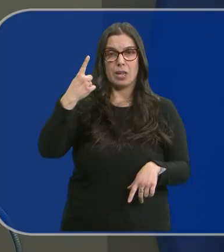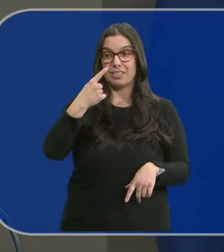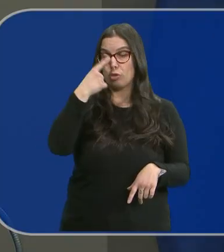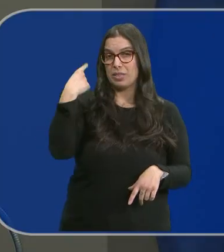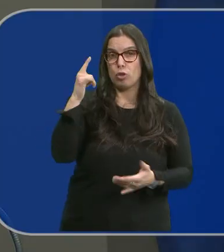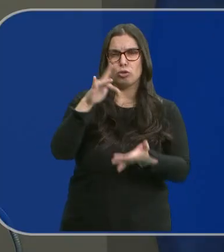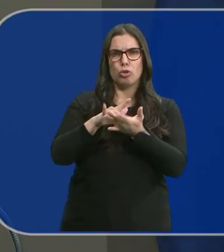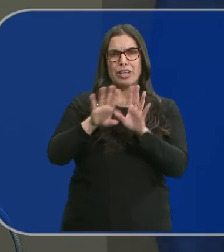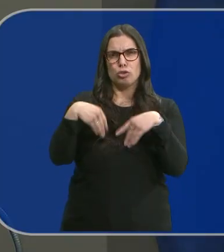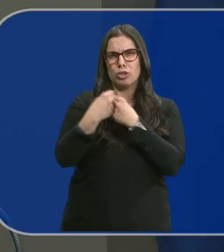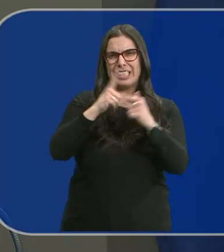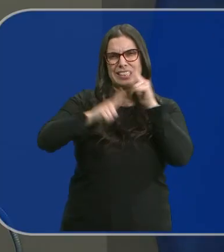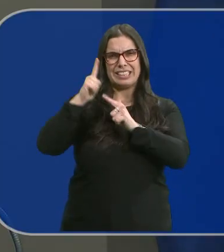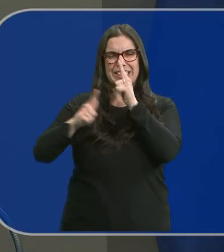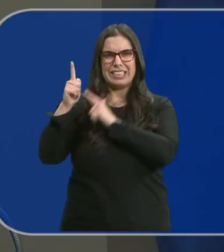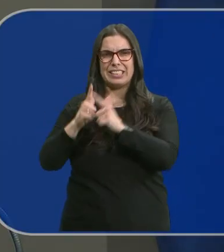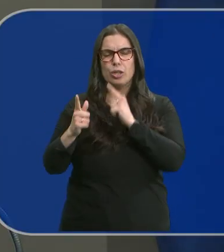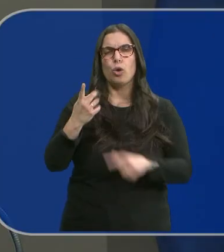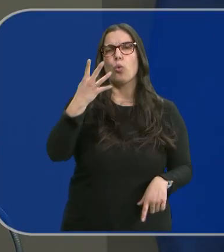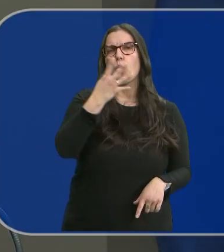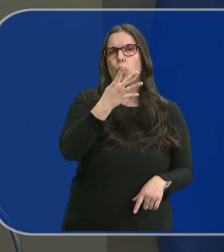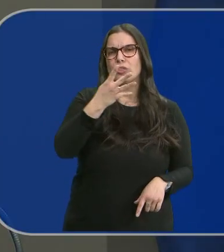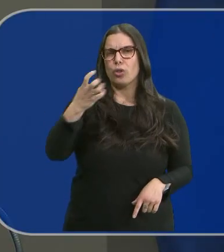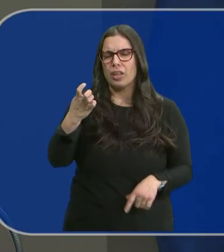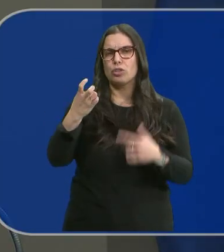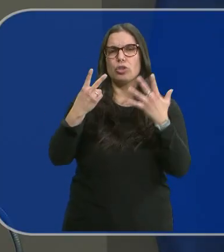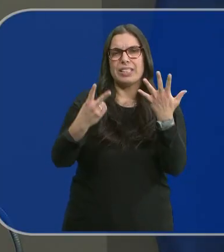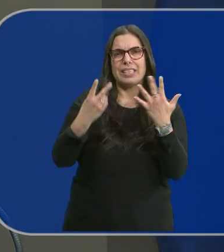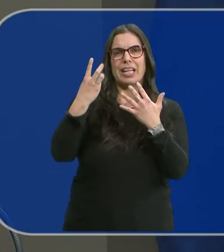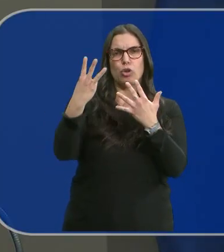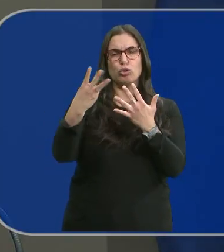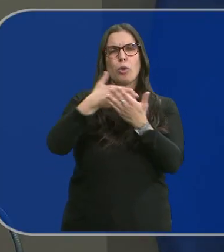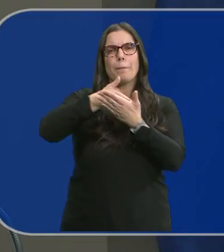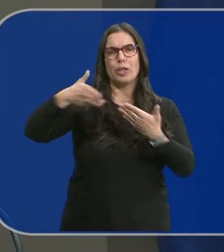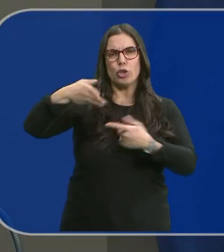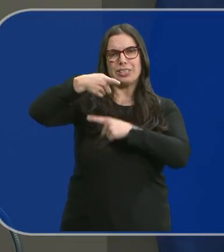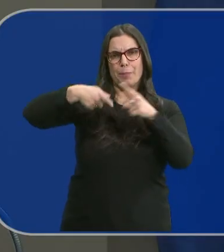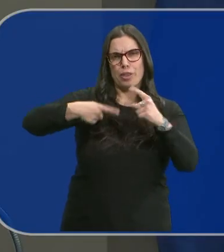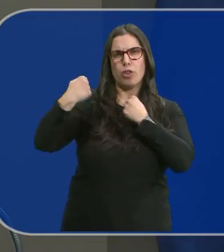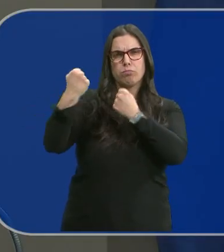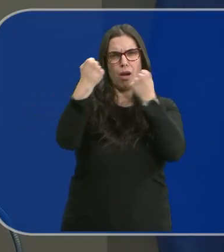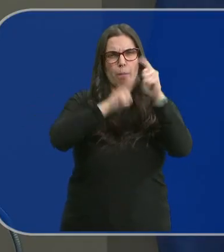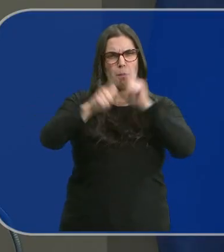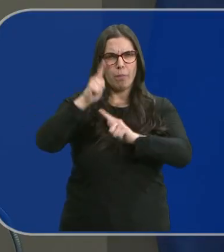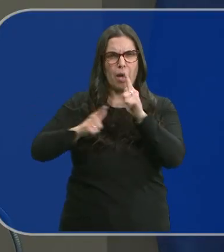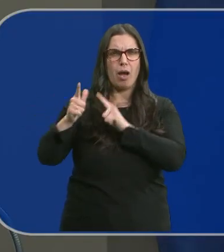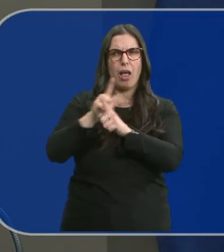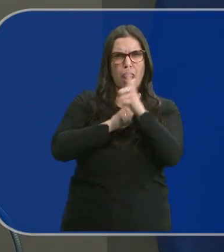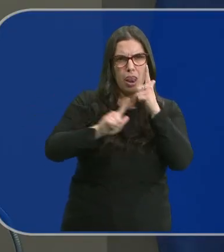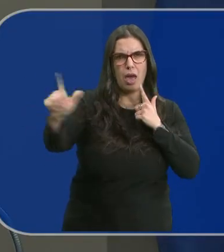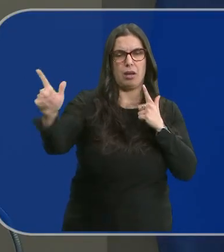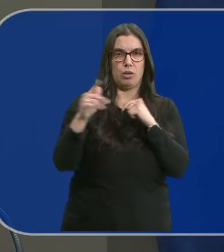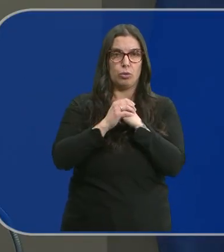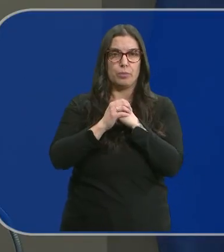pasado año fue de un total de más de 478,5 millones de desplazamientos de largo